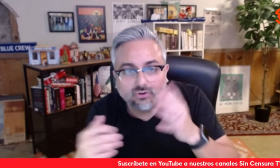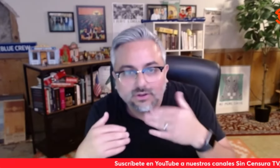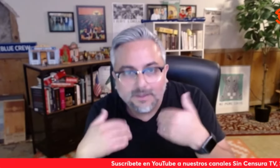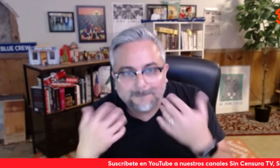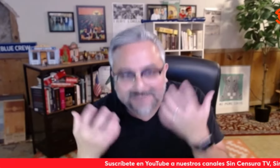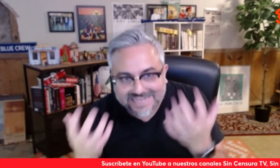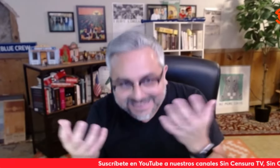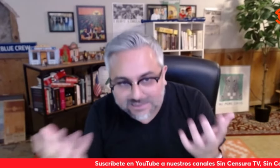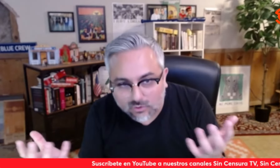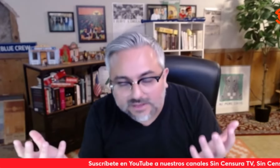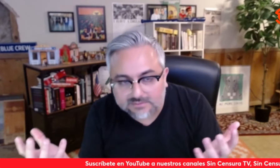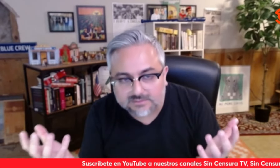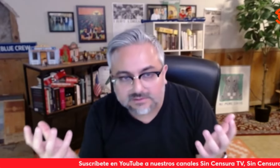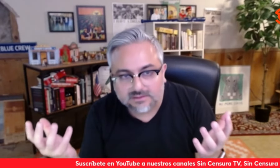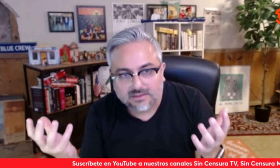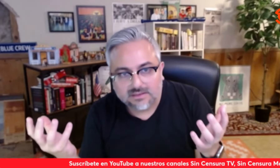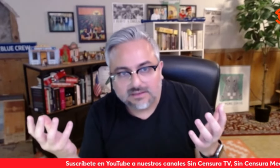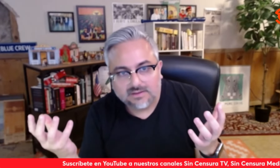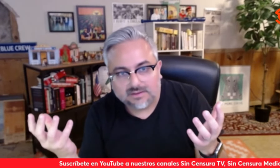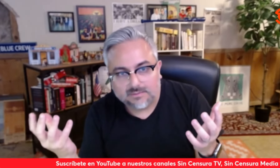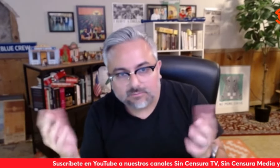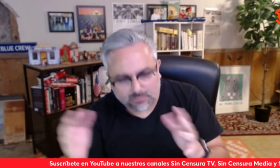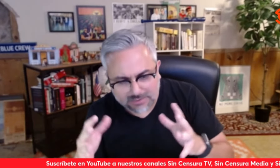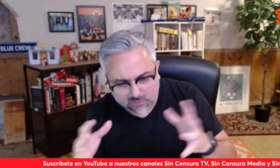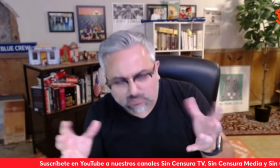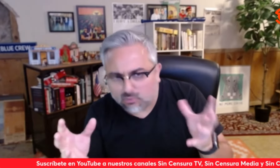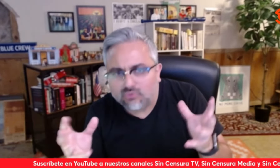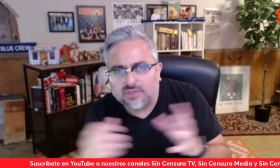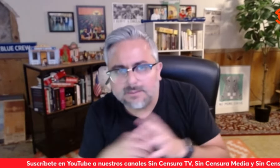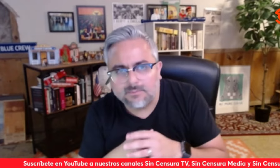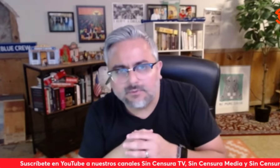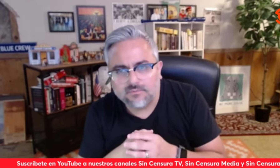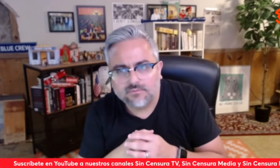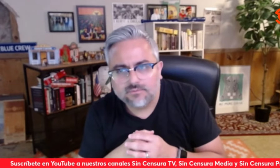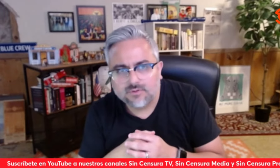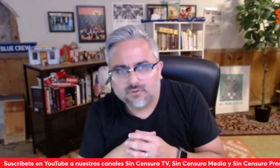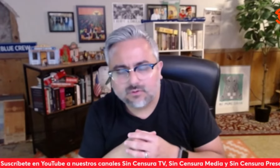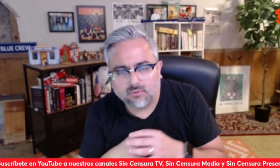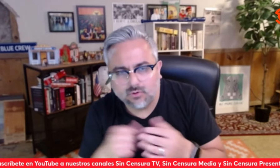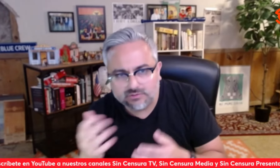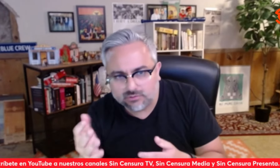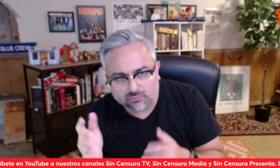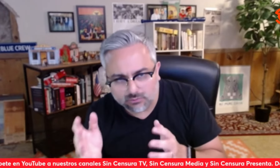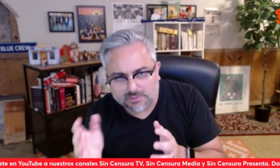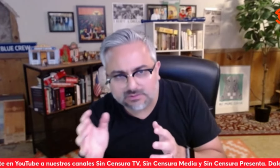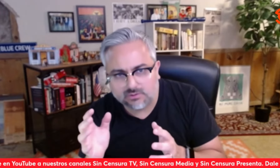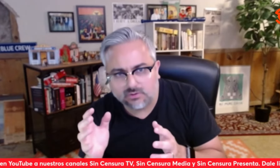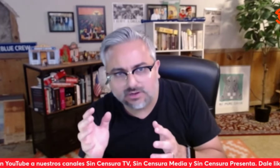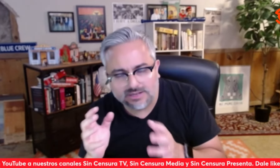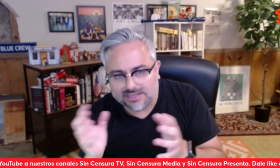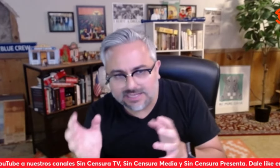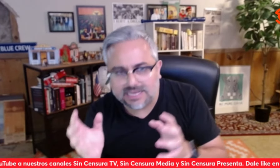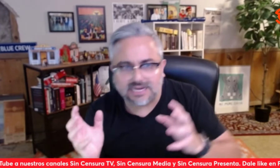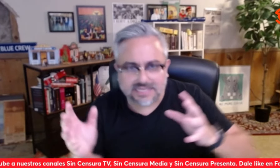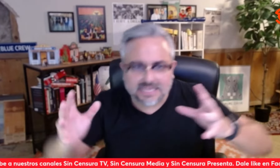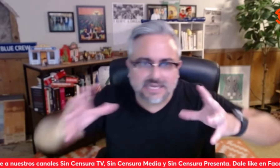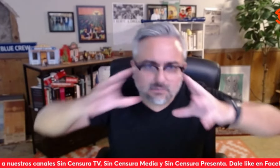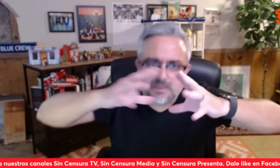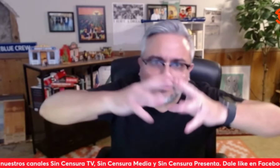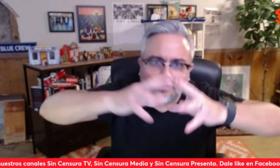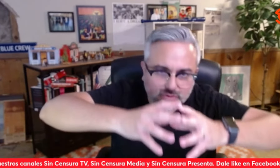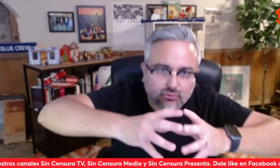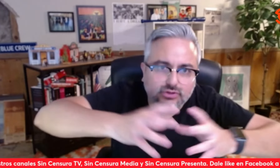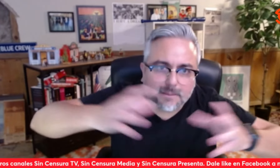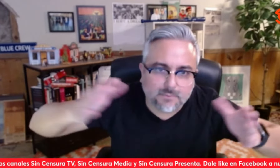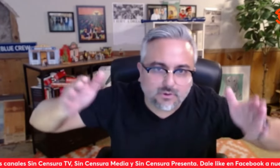eso, perdedores, al menos por un tiempo, como lo hizo en su momento el Ricky Riquín Canallín, que él,